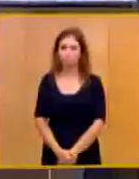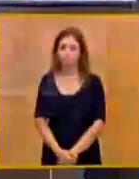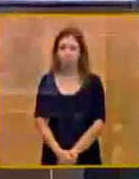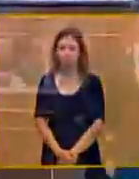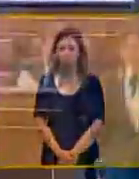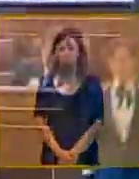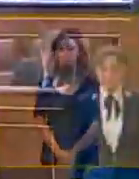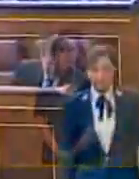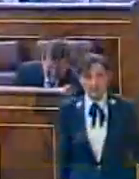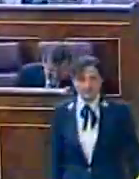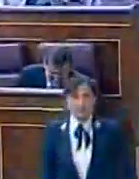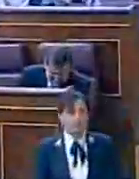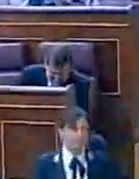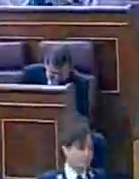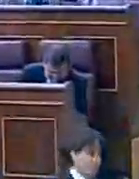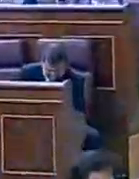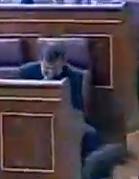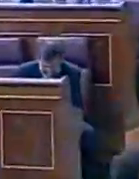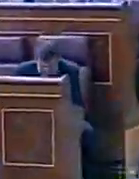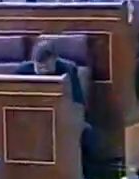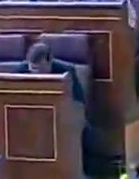Muchas gracias.